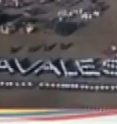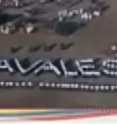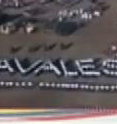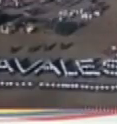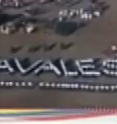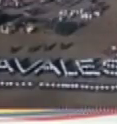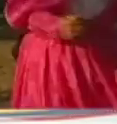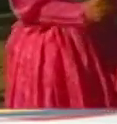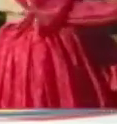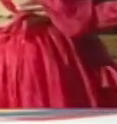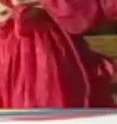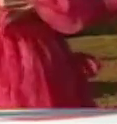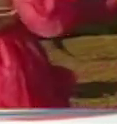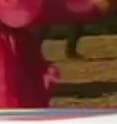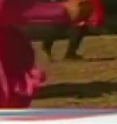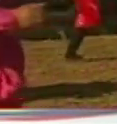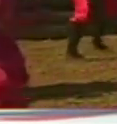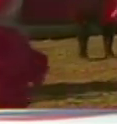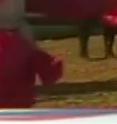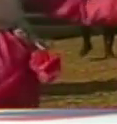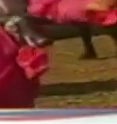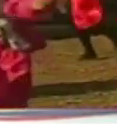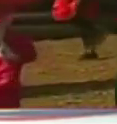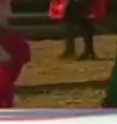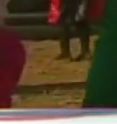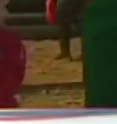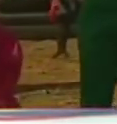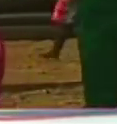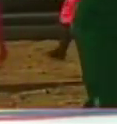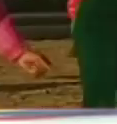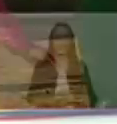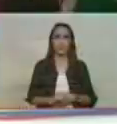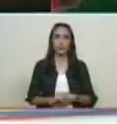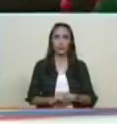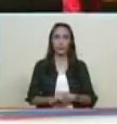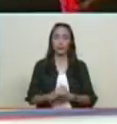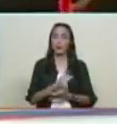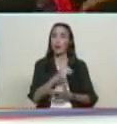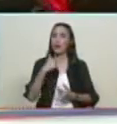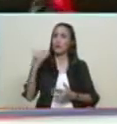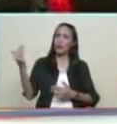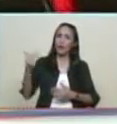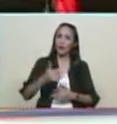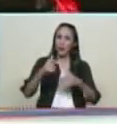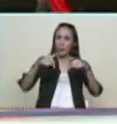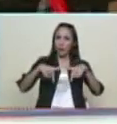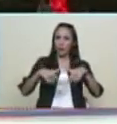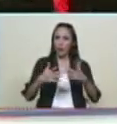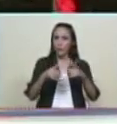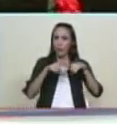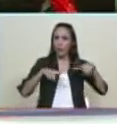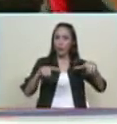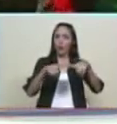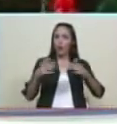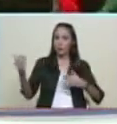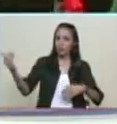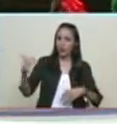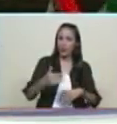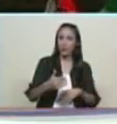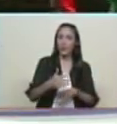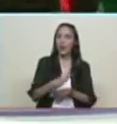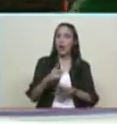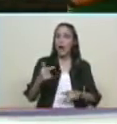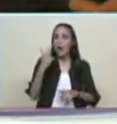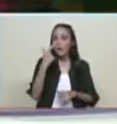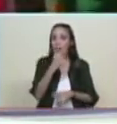y en la autopista nos encontramos a alguien inmediatamente ayudarlo tenía el capó abierto no podemos pasar por